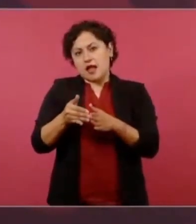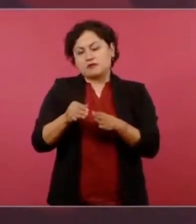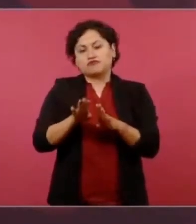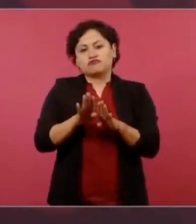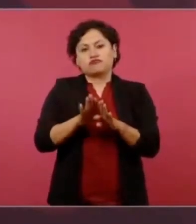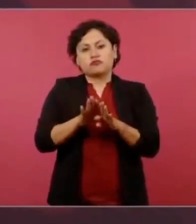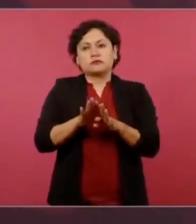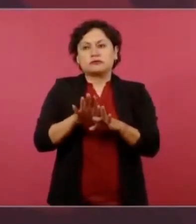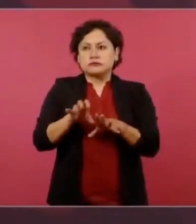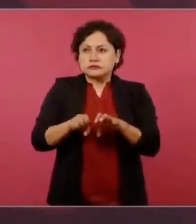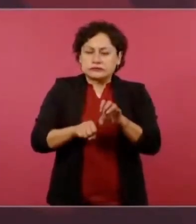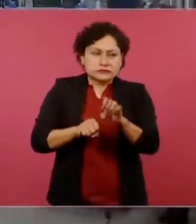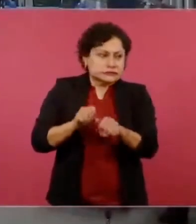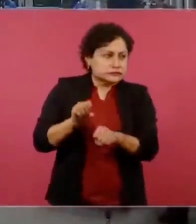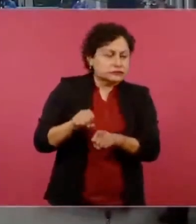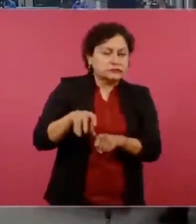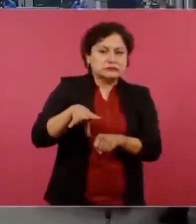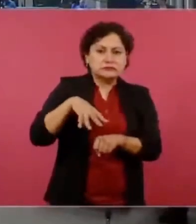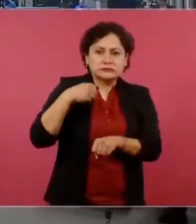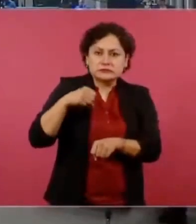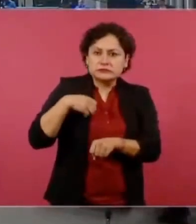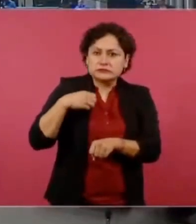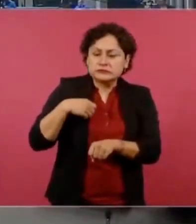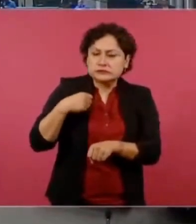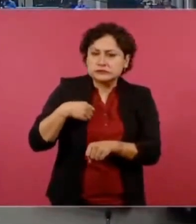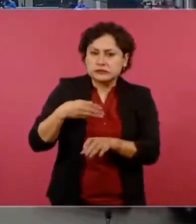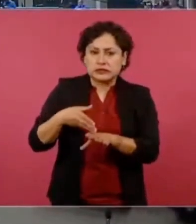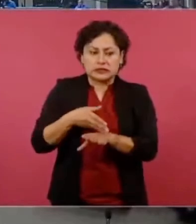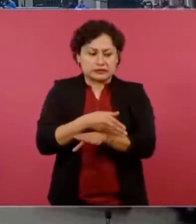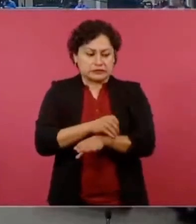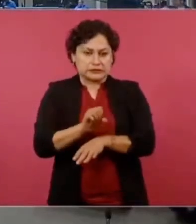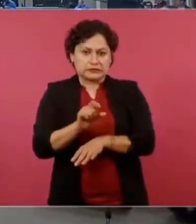de ese gran atraco,